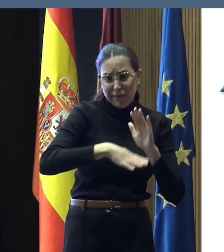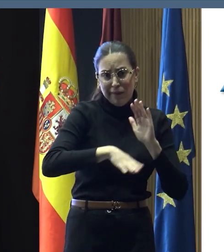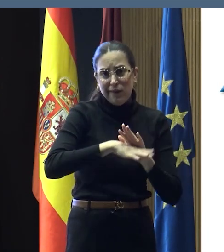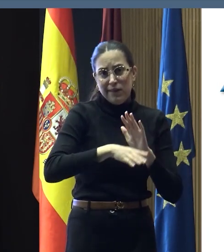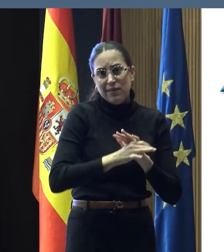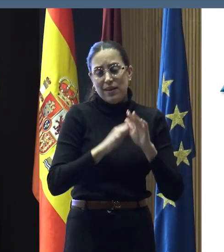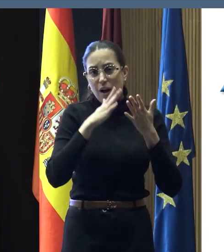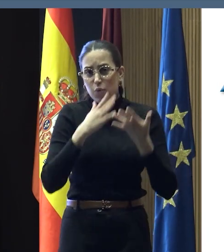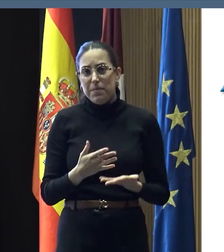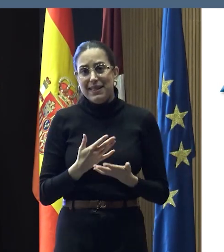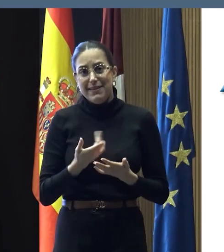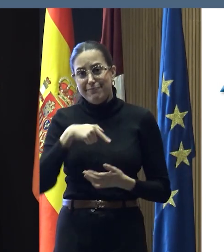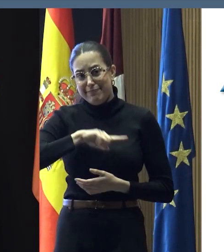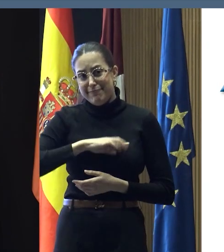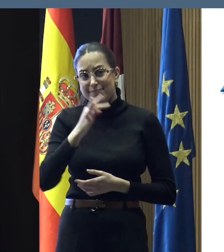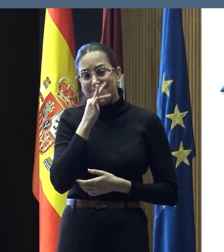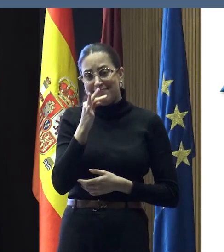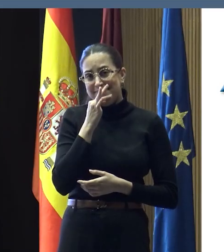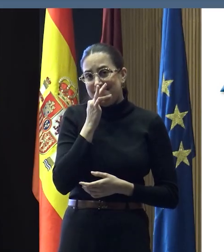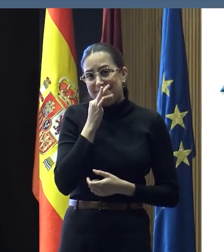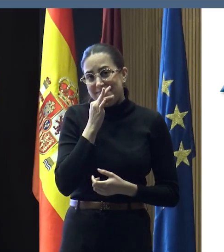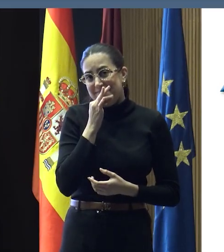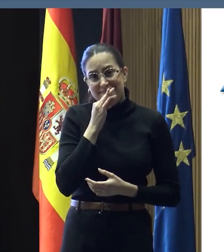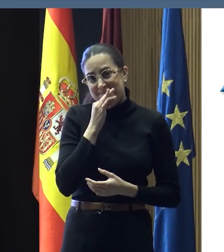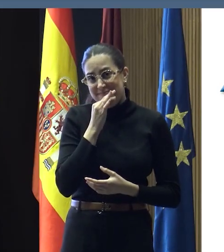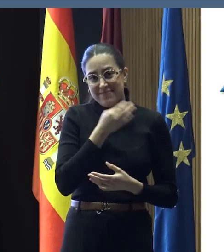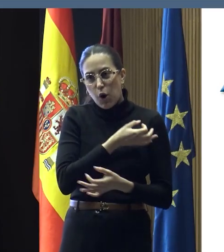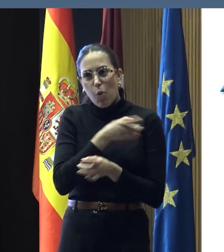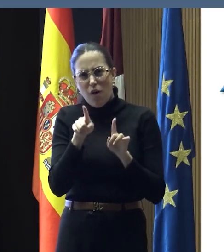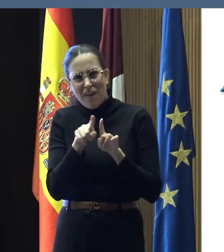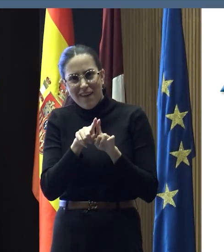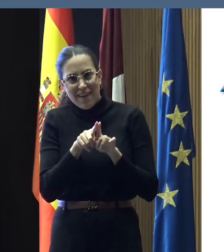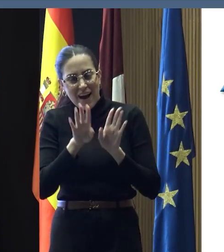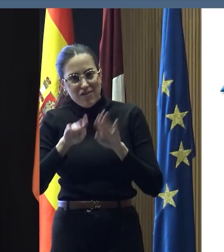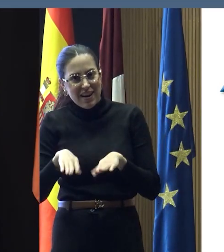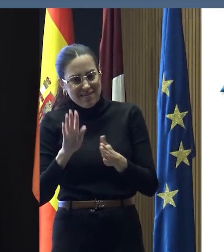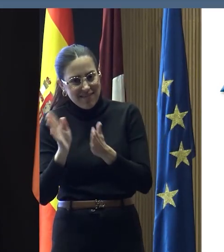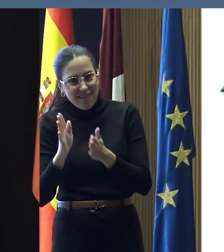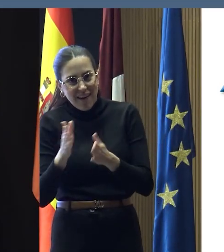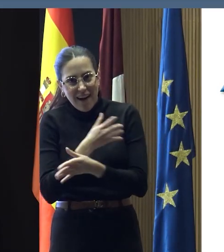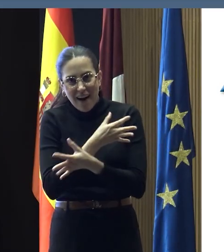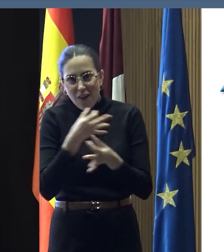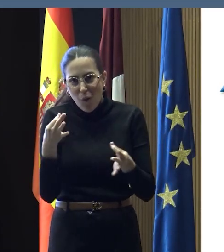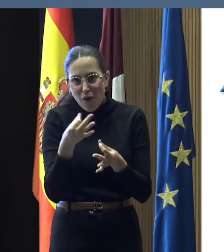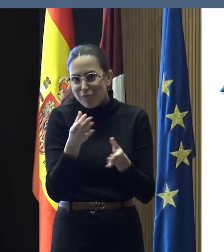mismo en el Sí. momento actual todavía no se va a hacer lo adecuadamente que se debería hacer.